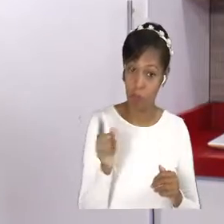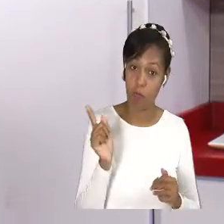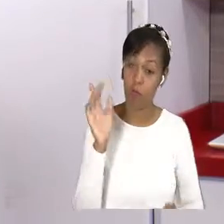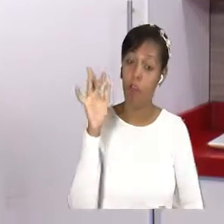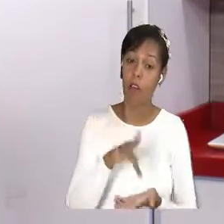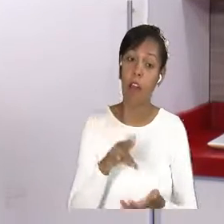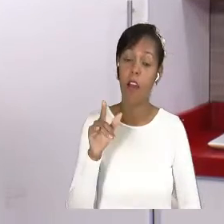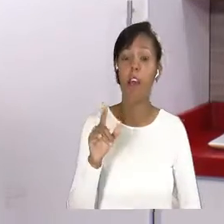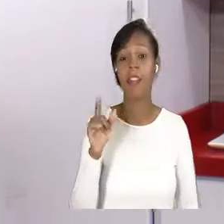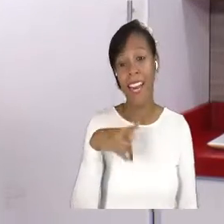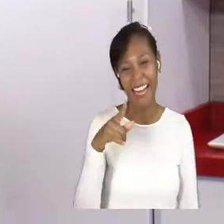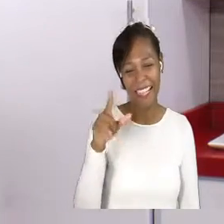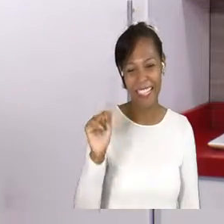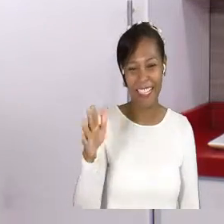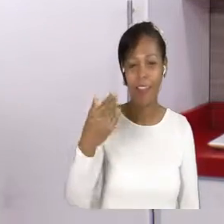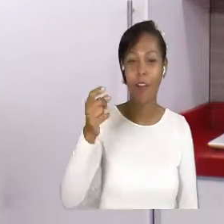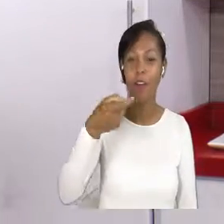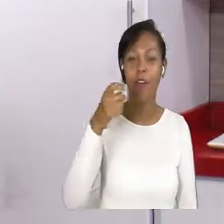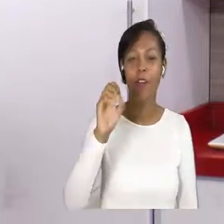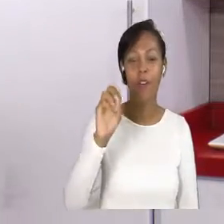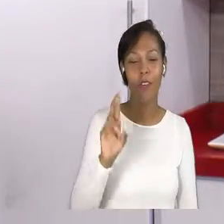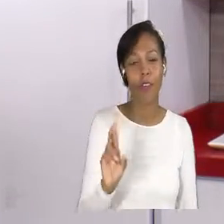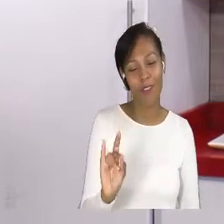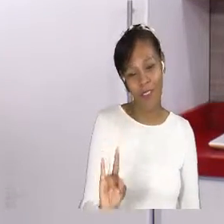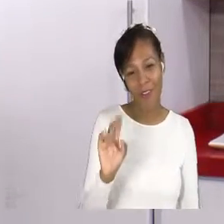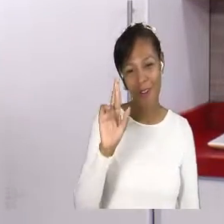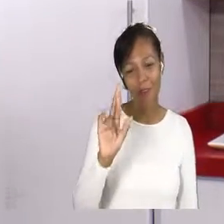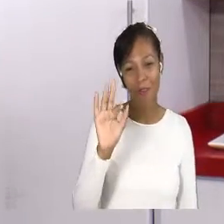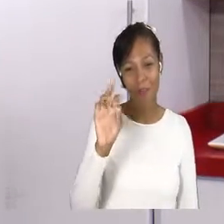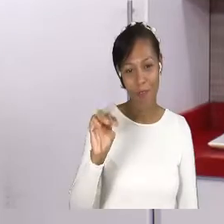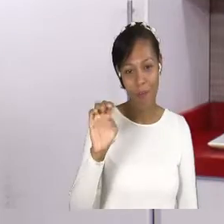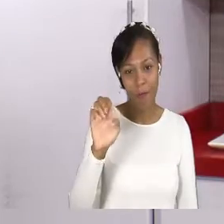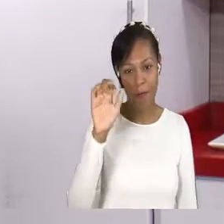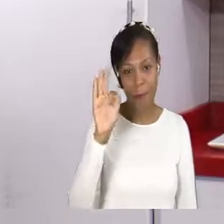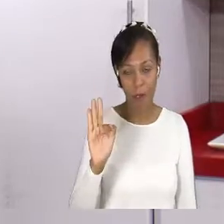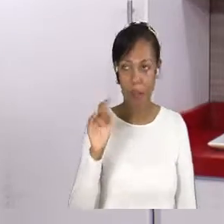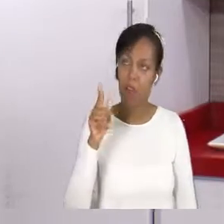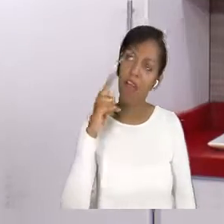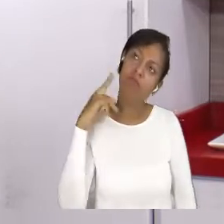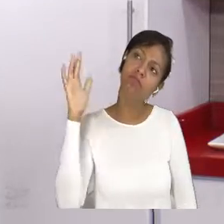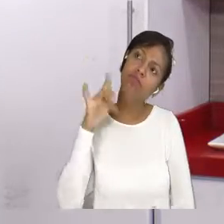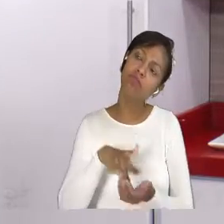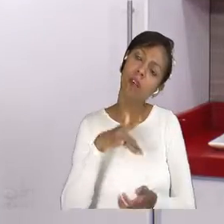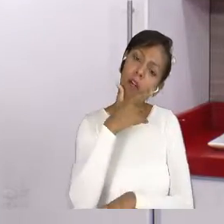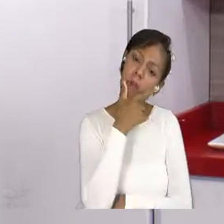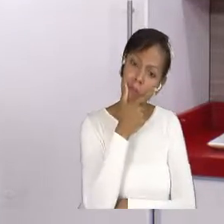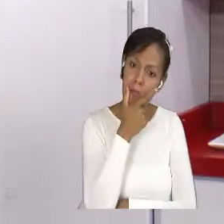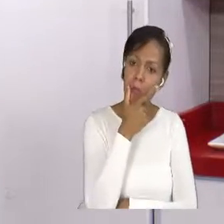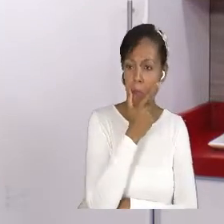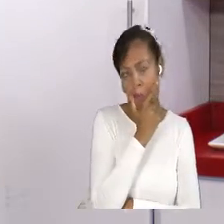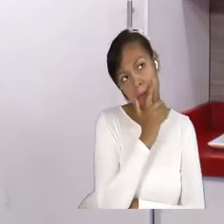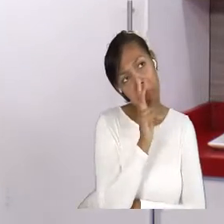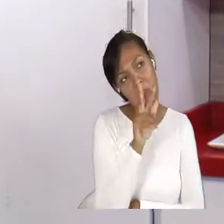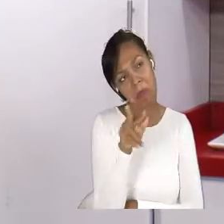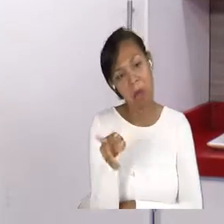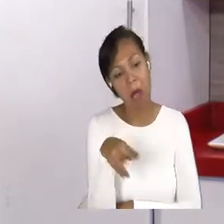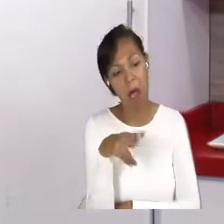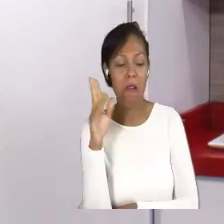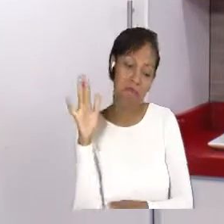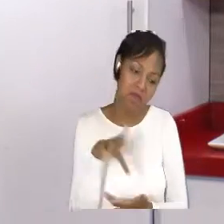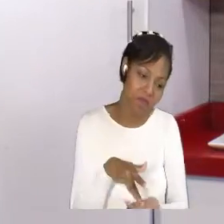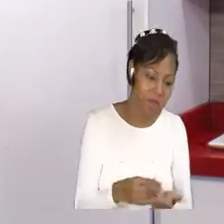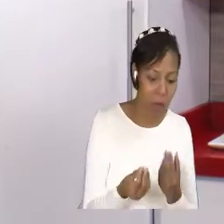supuesto, ubicado en el Hotel Barranca Bermeja Plaza, para que vayan y se echen de vez en cuando una cenita bien deliciosa y, por qué no, bien romántica